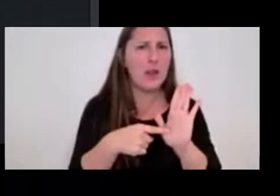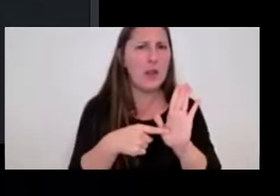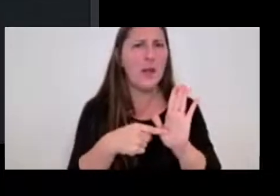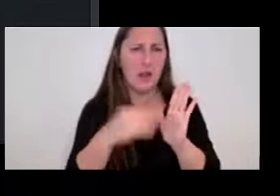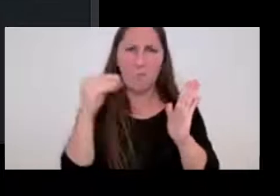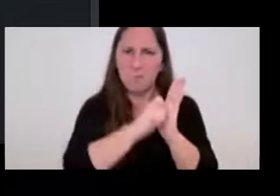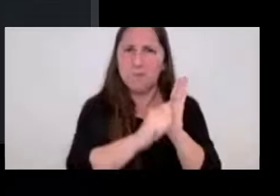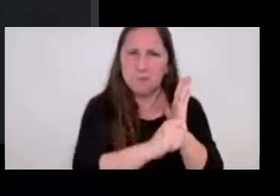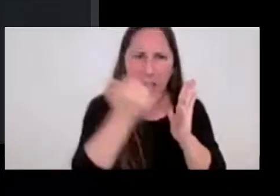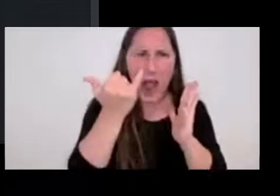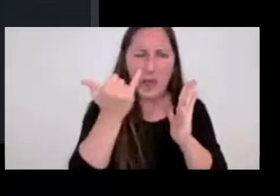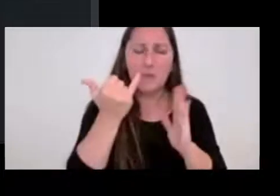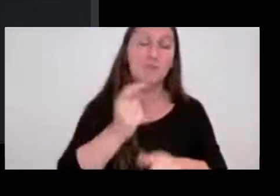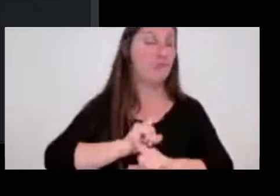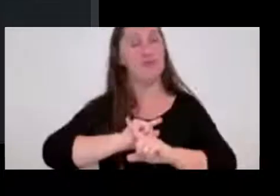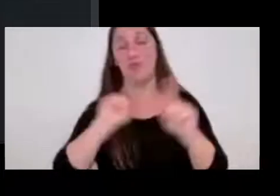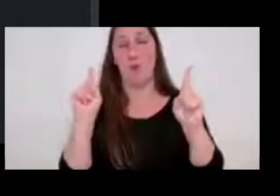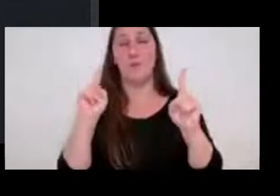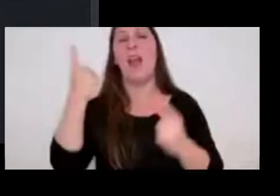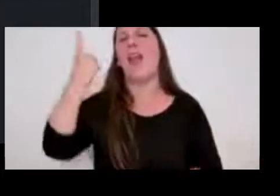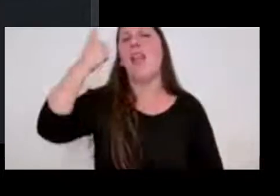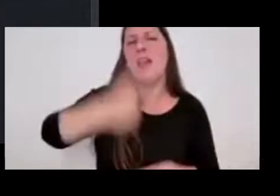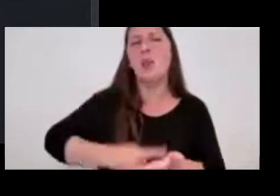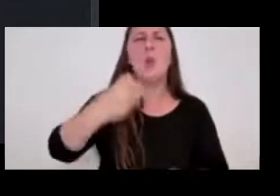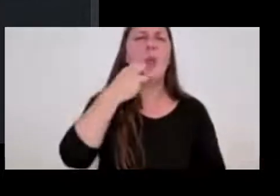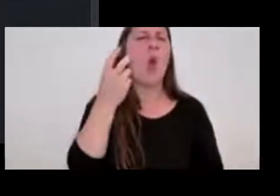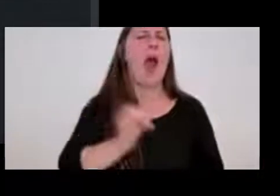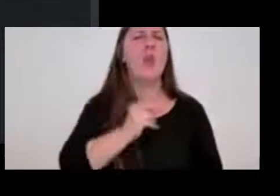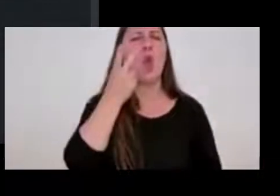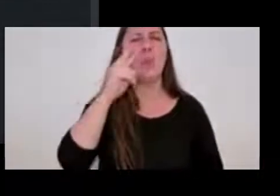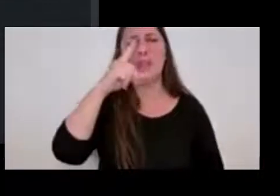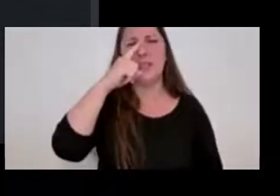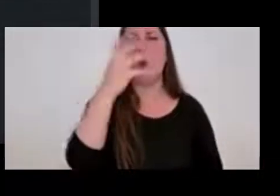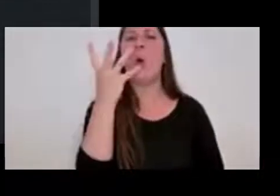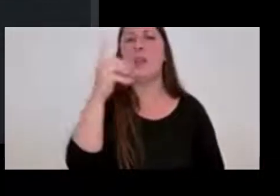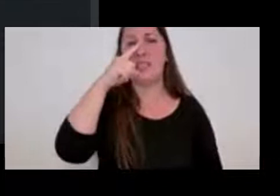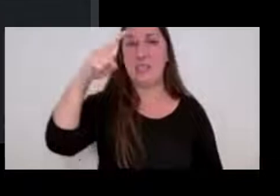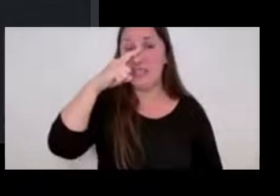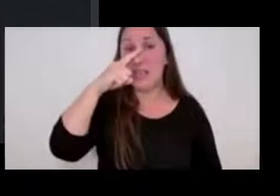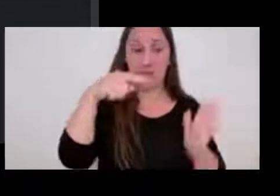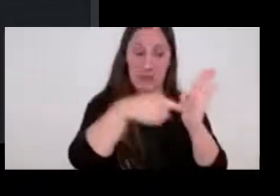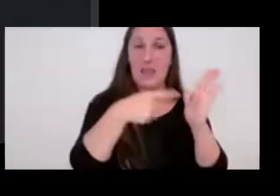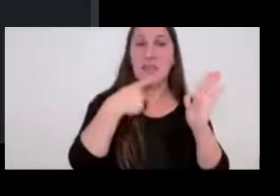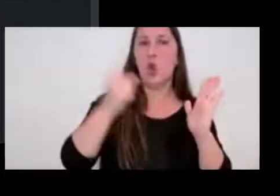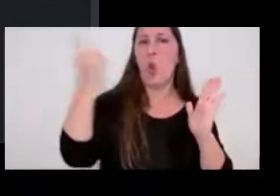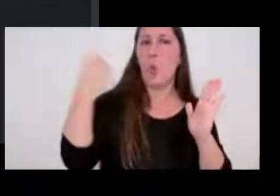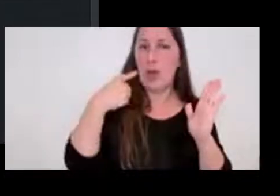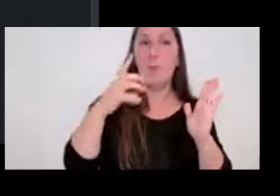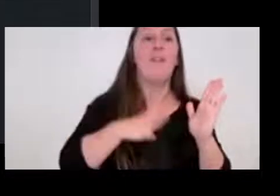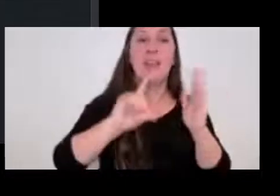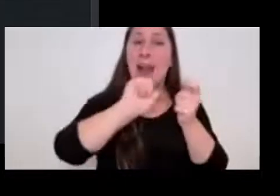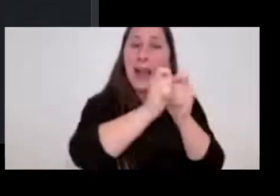eso? No. Hay un decreto viejo del 2007, 477, que obliga, pero que todavía no fue reglamentado,